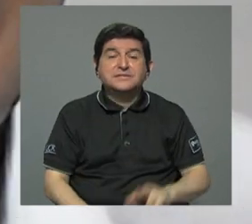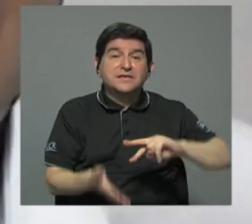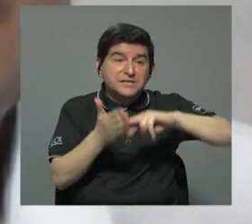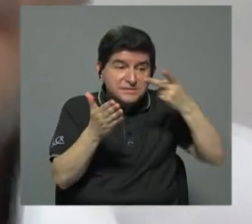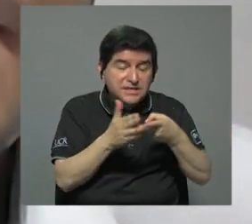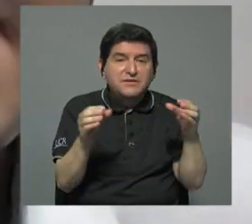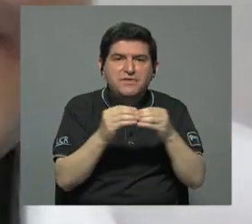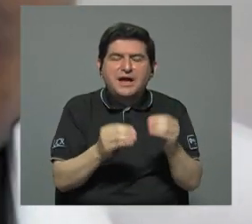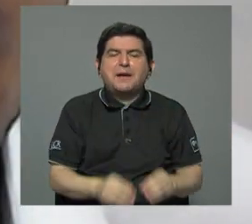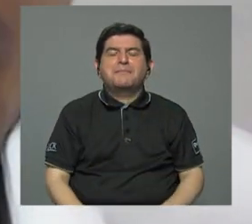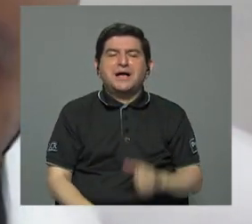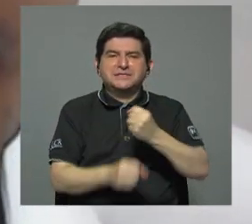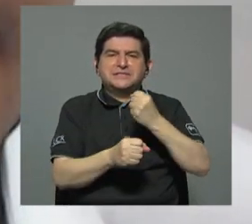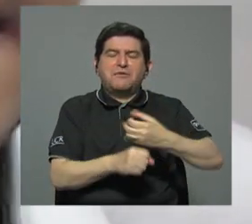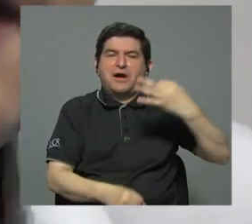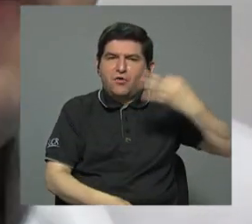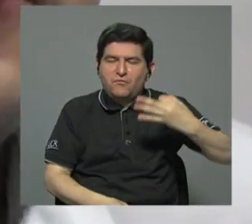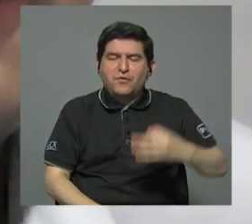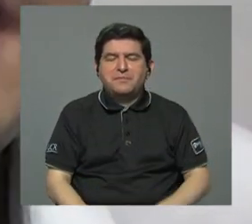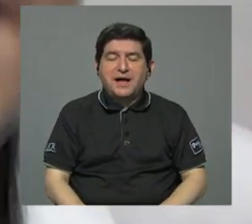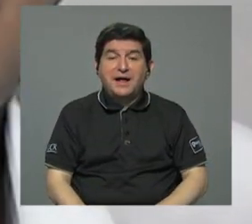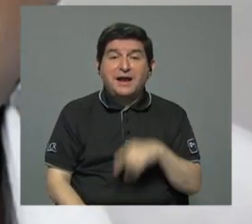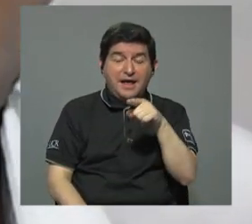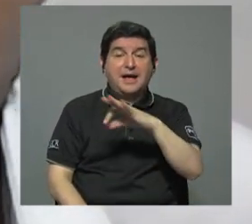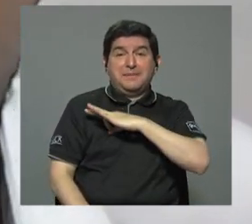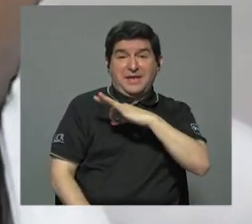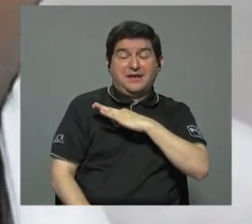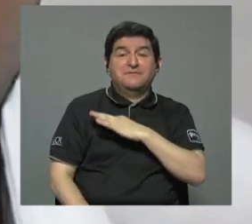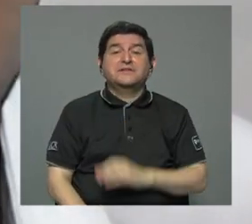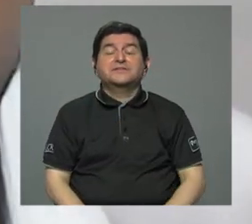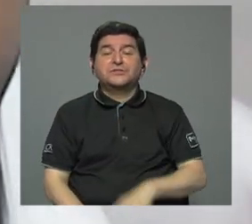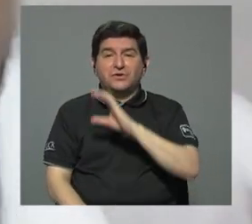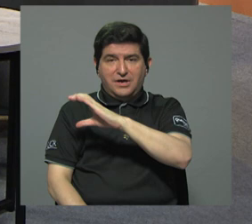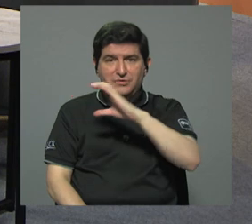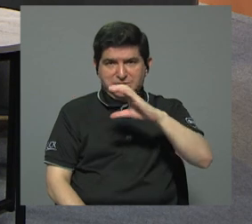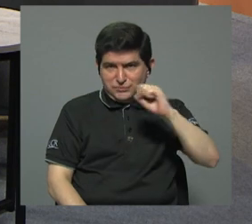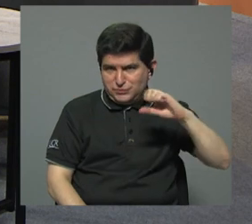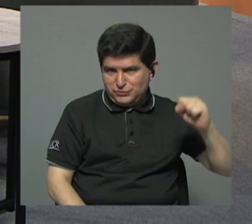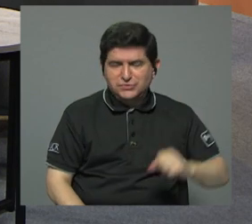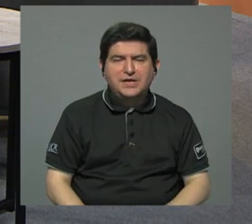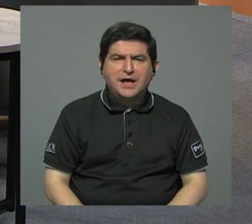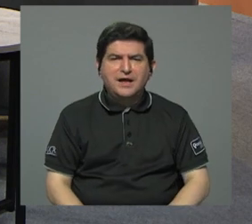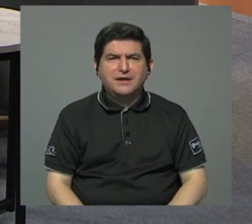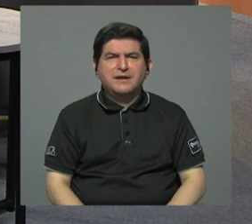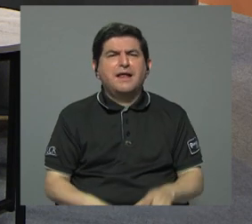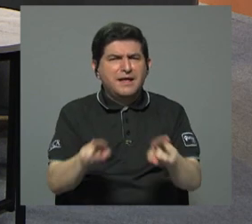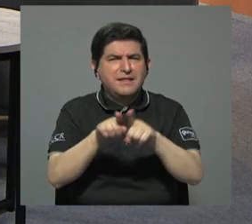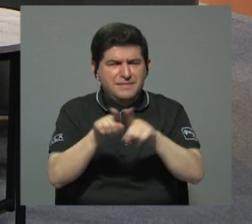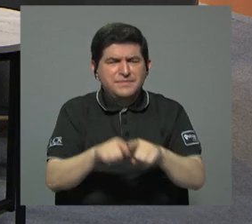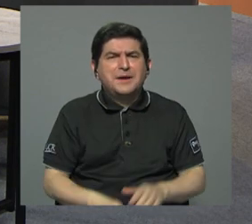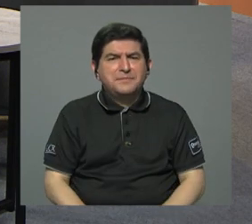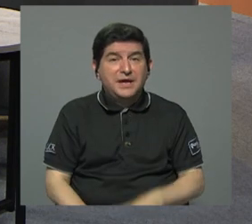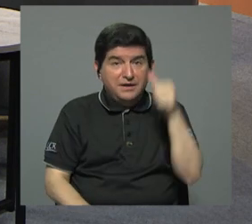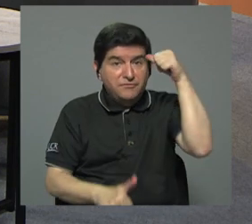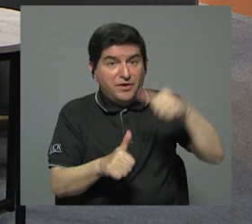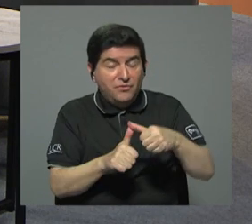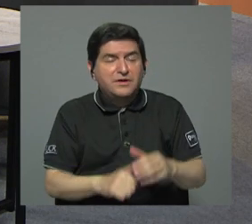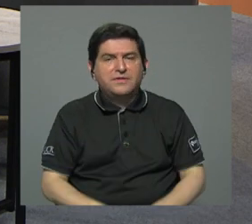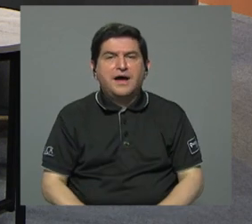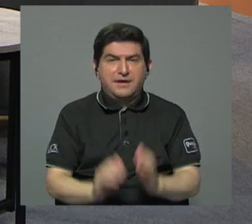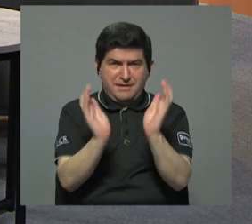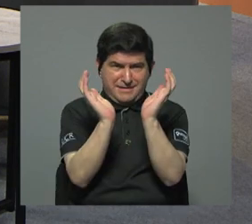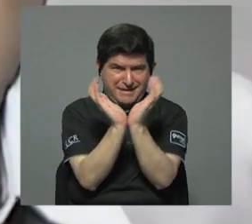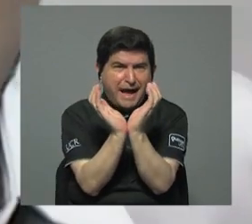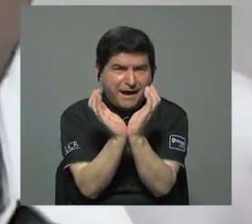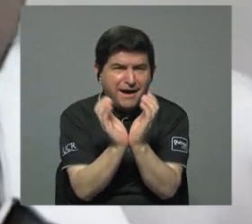significaría más formalidad para la caja, lo que son ingresos para la caja. Vamos a ver, no es mentira que tampoco la caja se encuentra en un